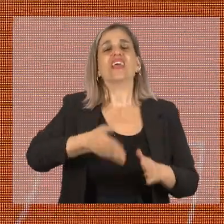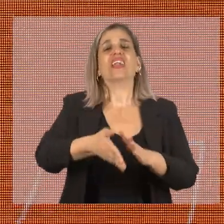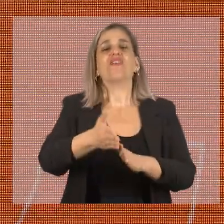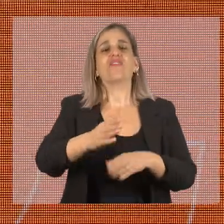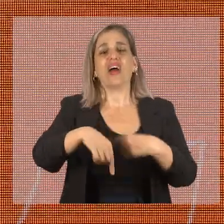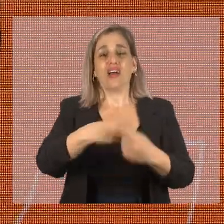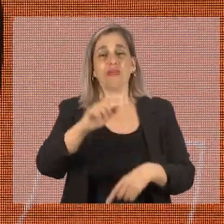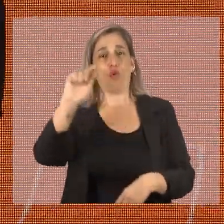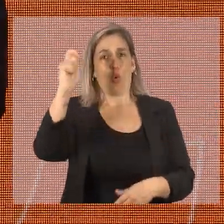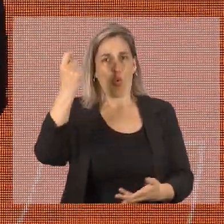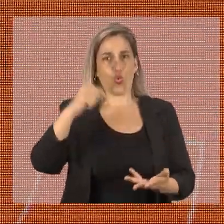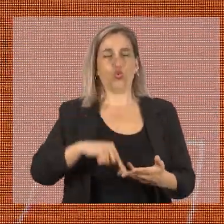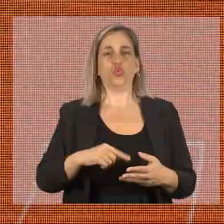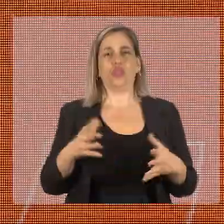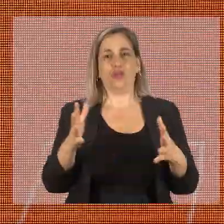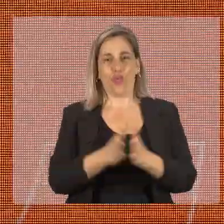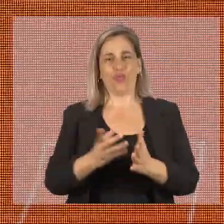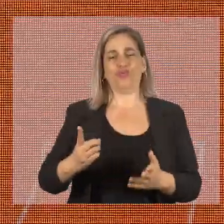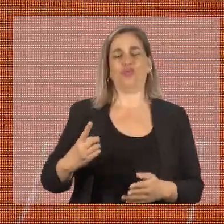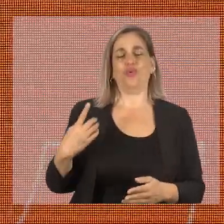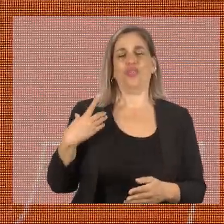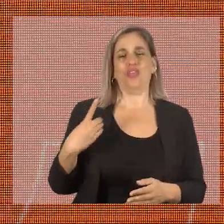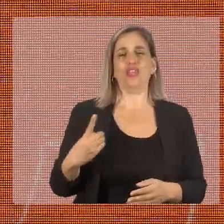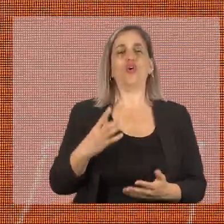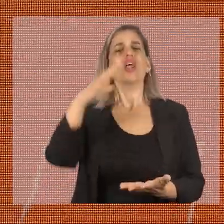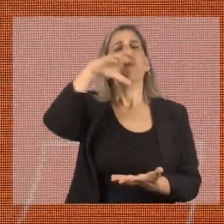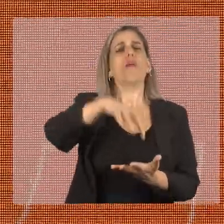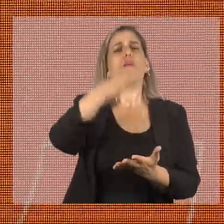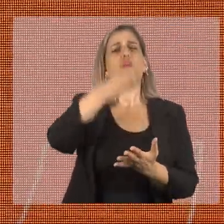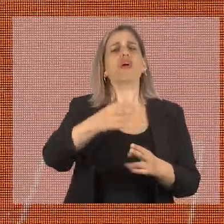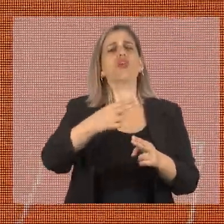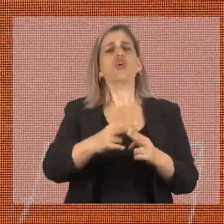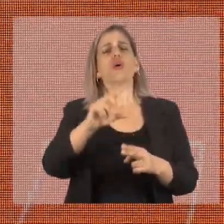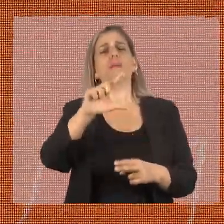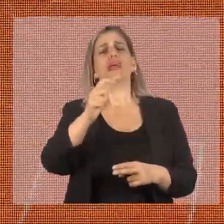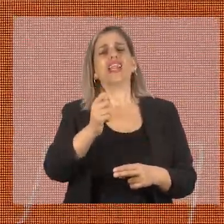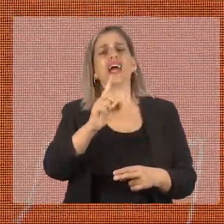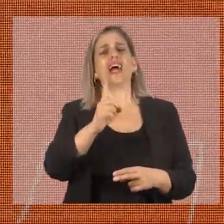estar con la UTE, con Silvia, vamos a estar en el paraje La Gloria.